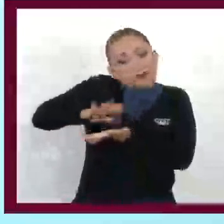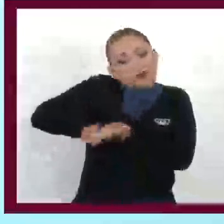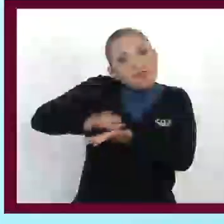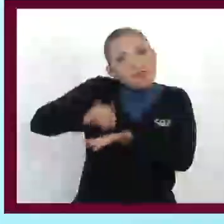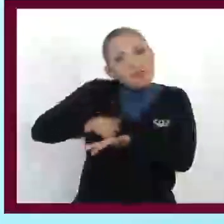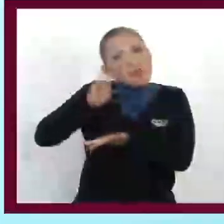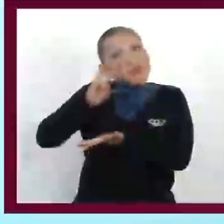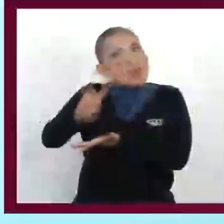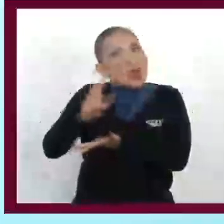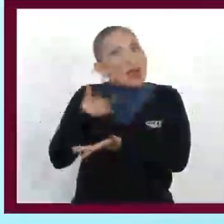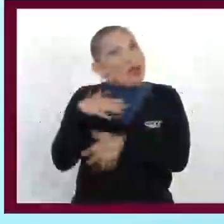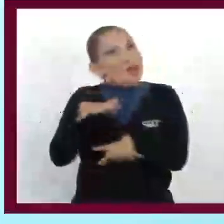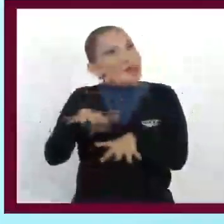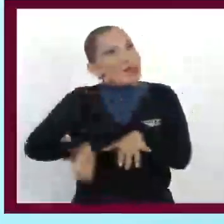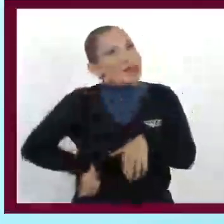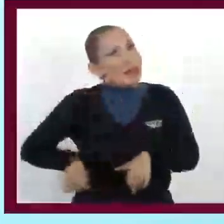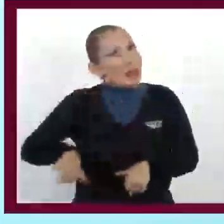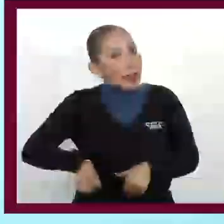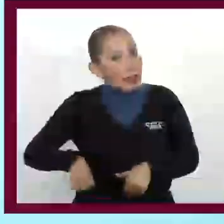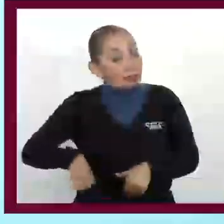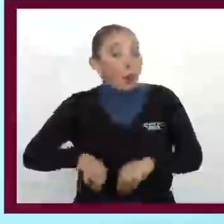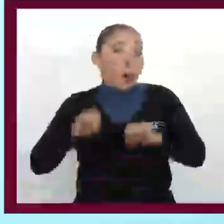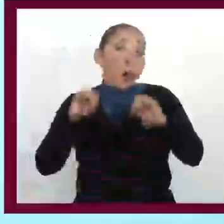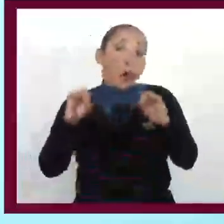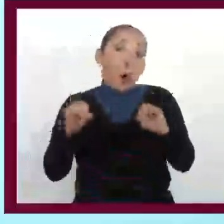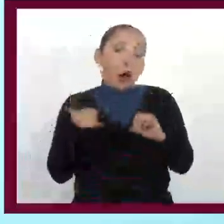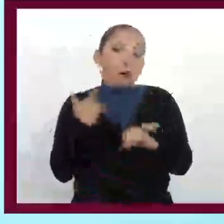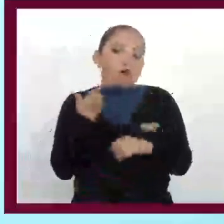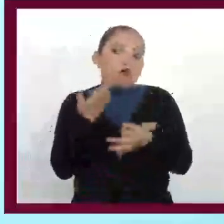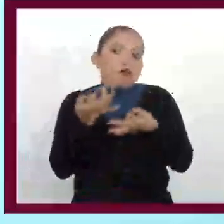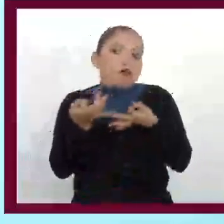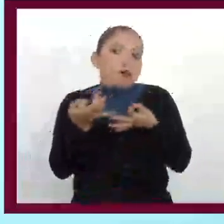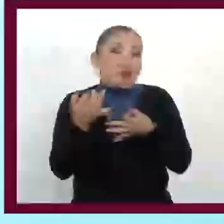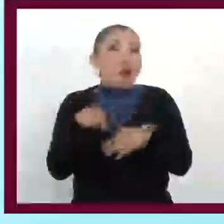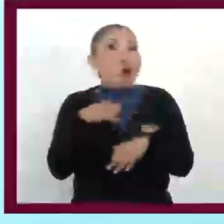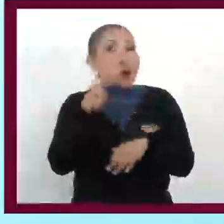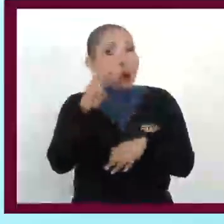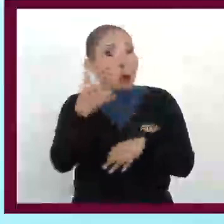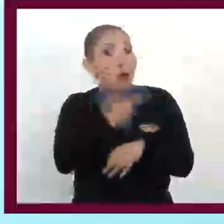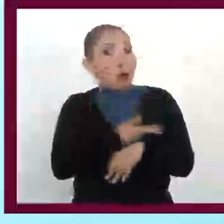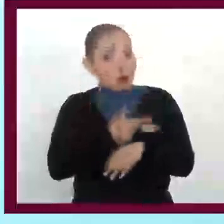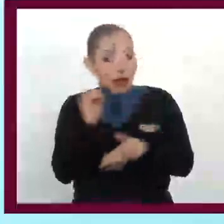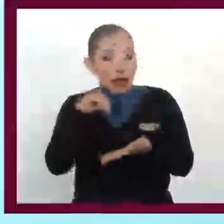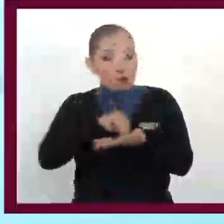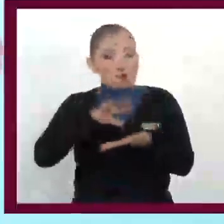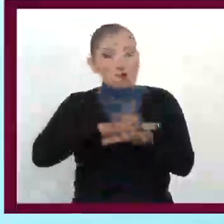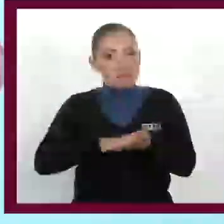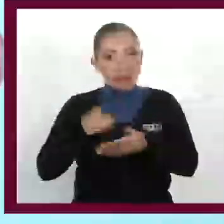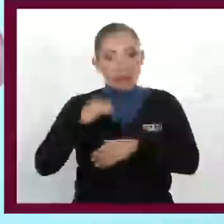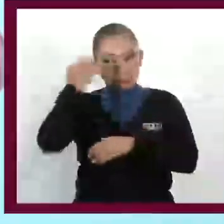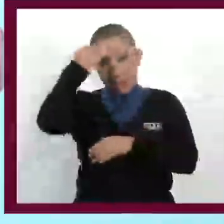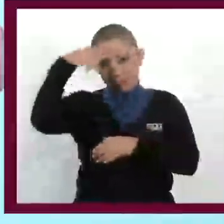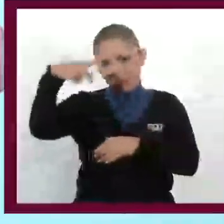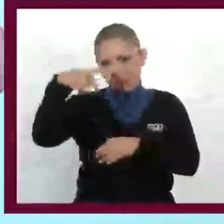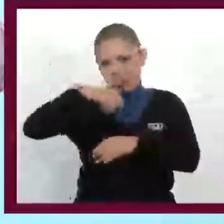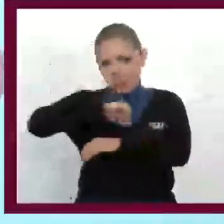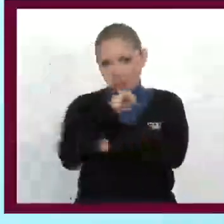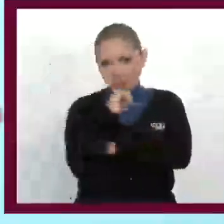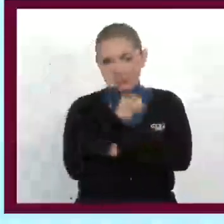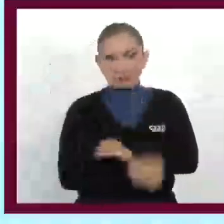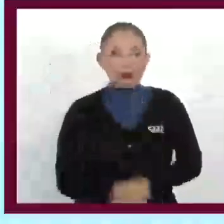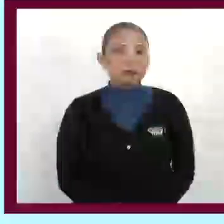libreta todo aquello que les parezca interesante o que llame su atención para incluir sus notas en la carpeta de